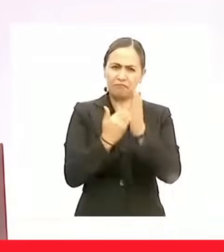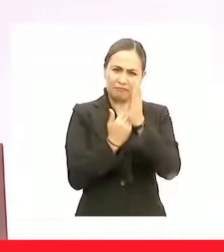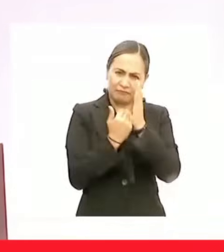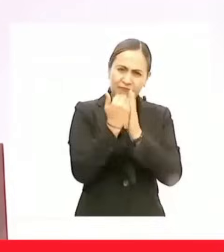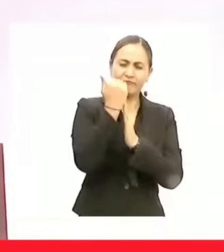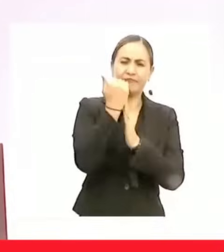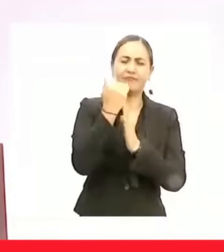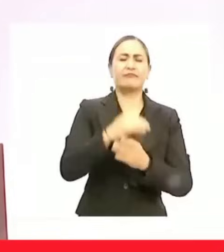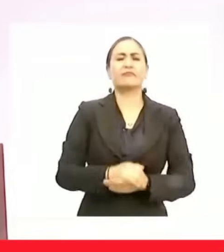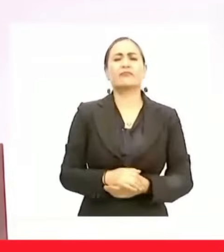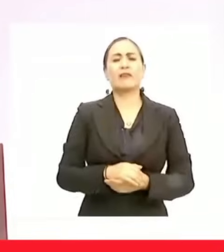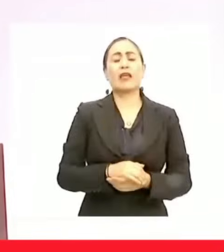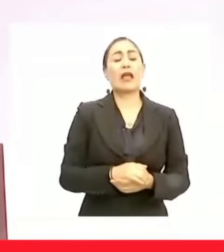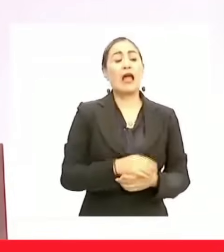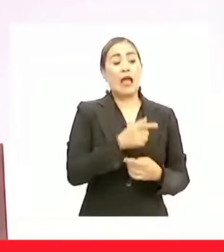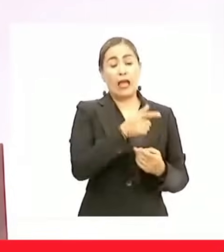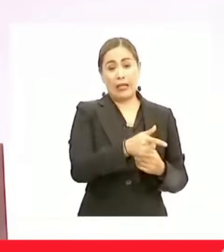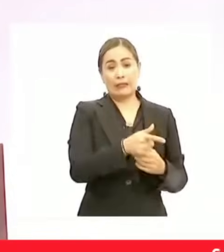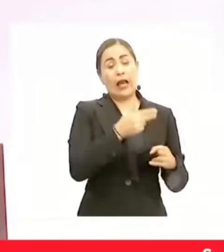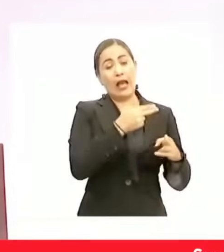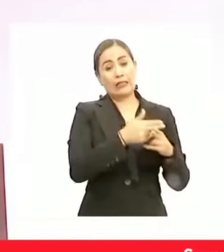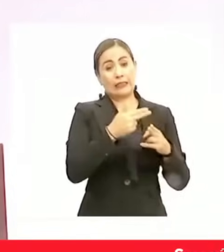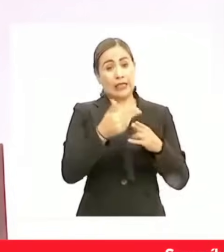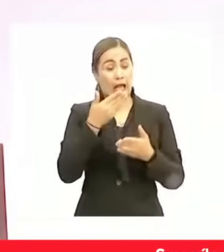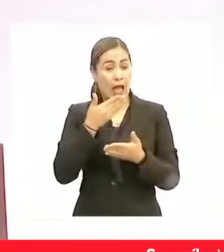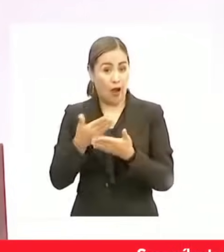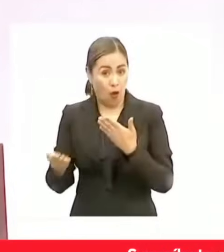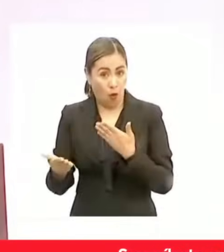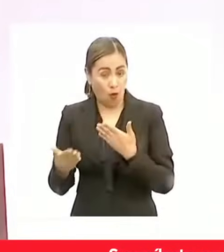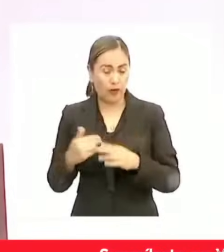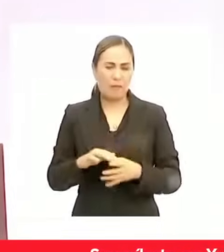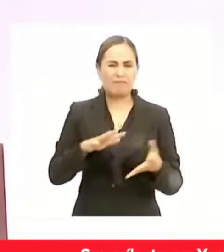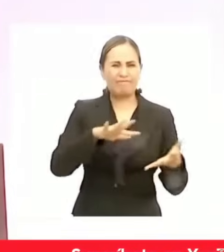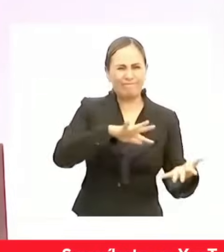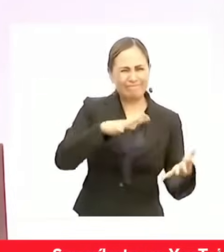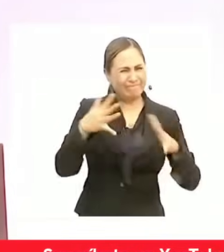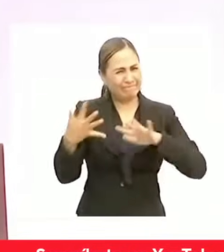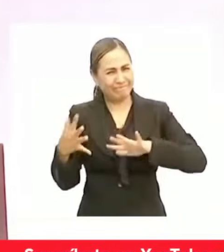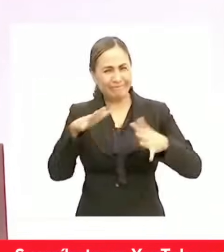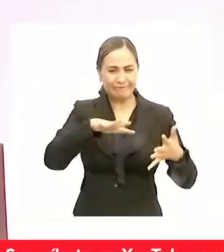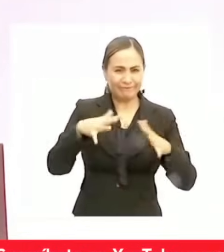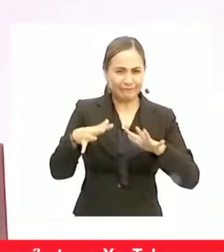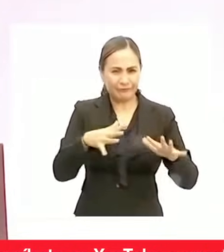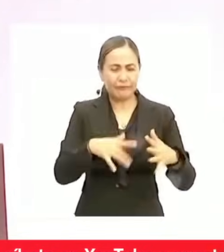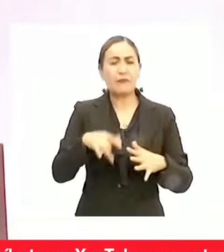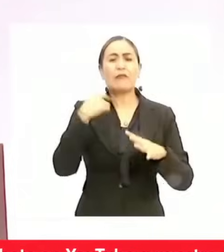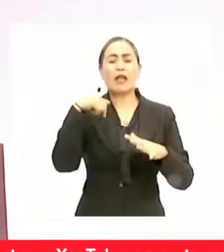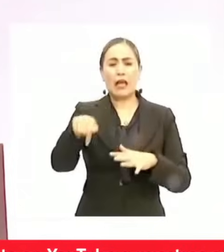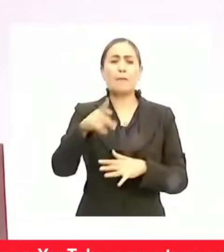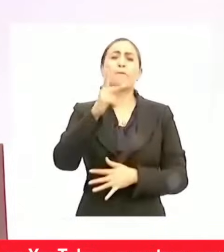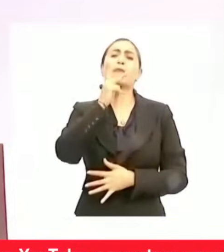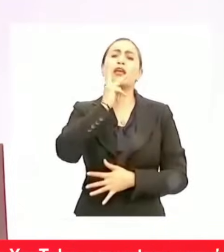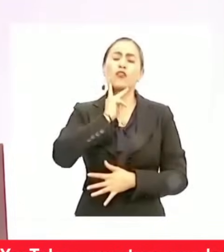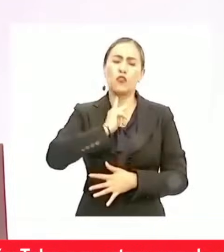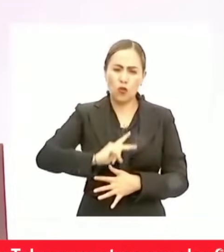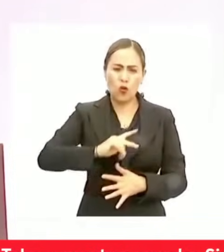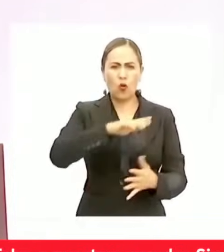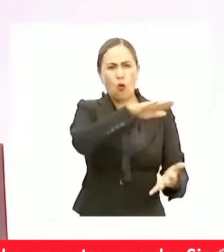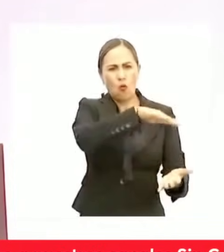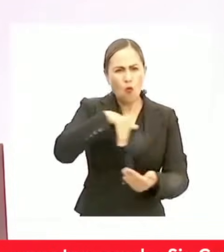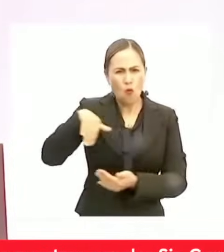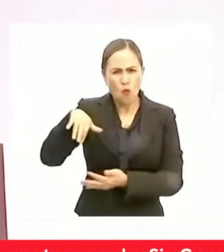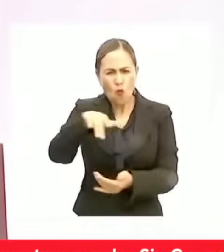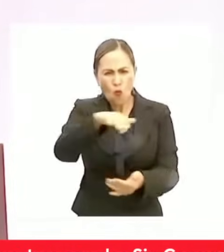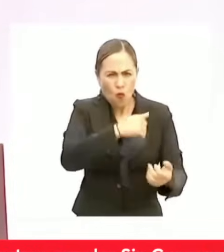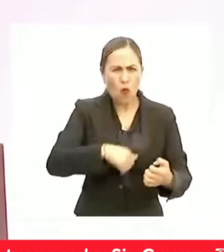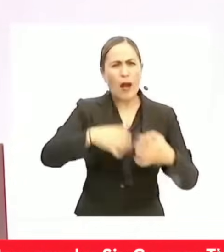entonces hasta nuestros días, con altas y bajas, la explotación de esta